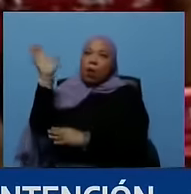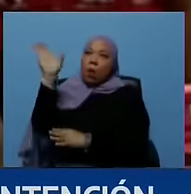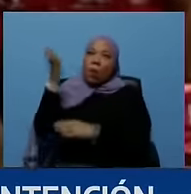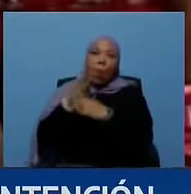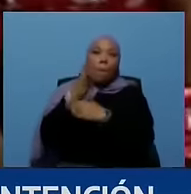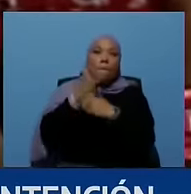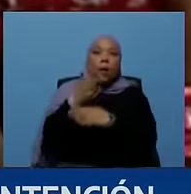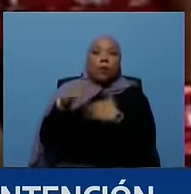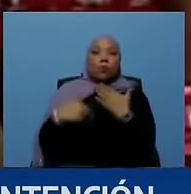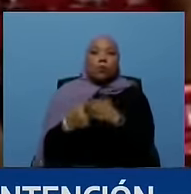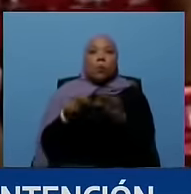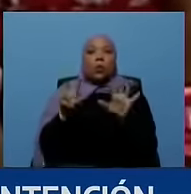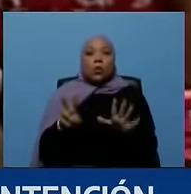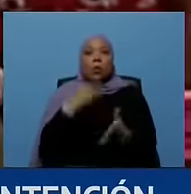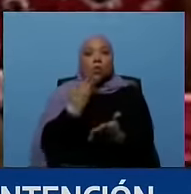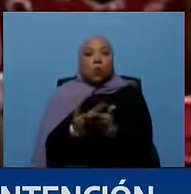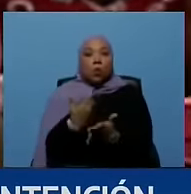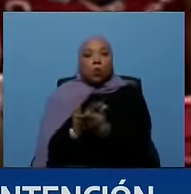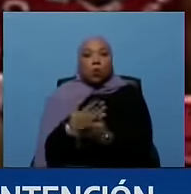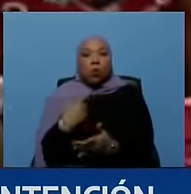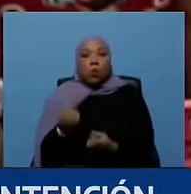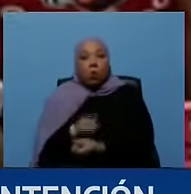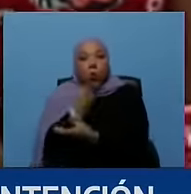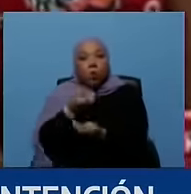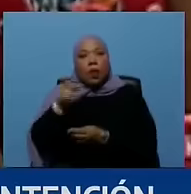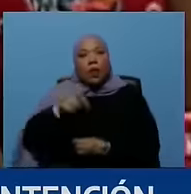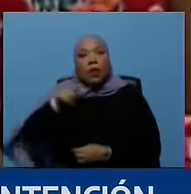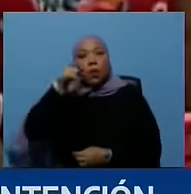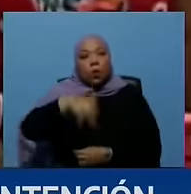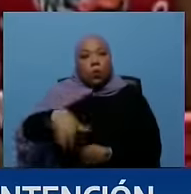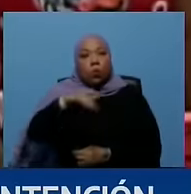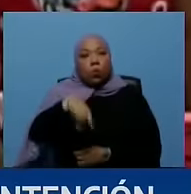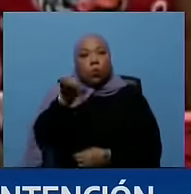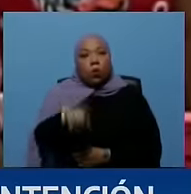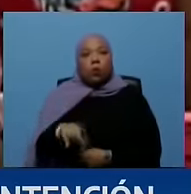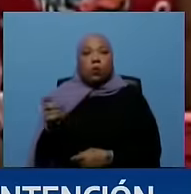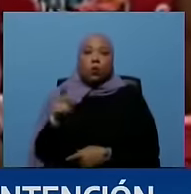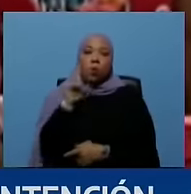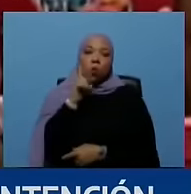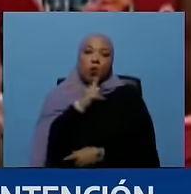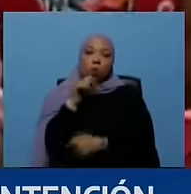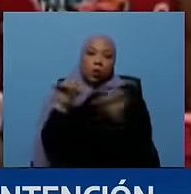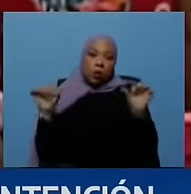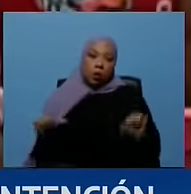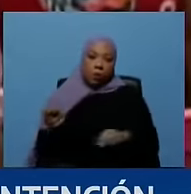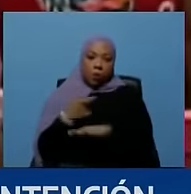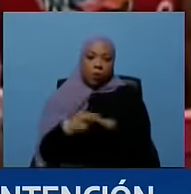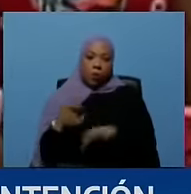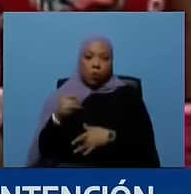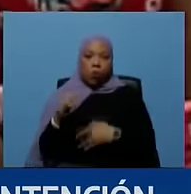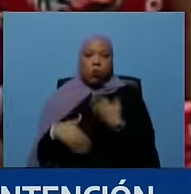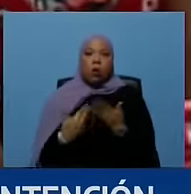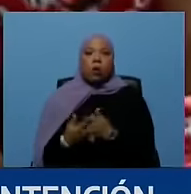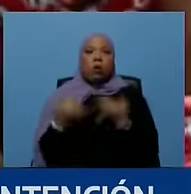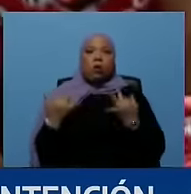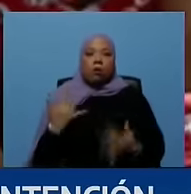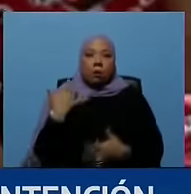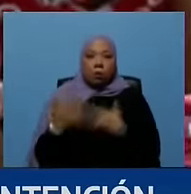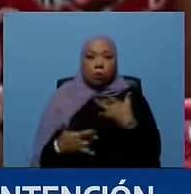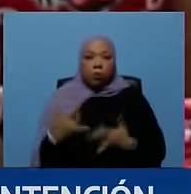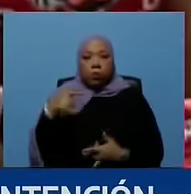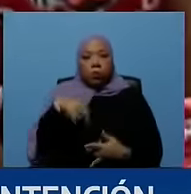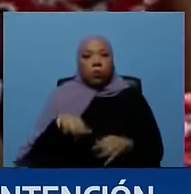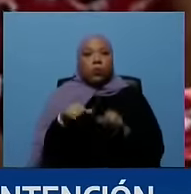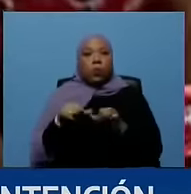7 proyectos pertinentes que expresan la necesidad. Y es el nuevo sistema de gobierno que tenemos que construir. Lo